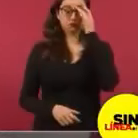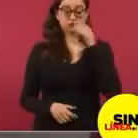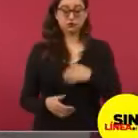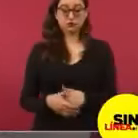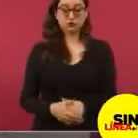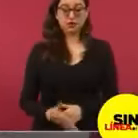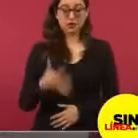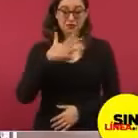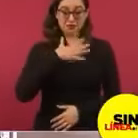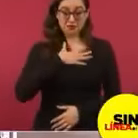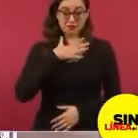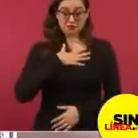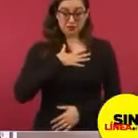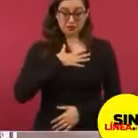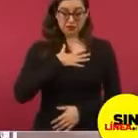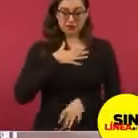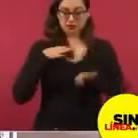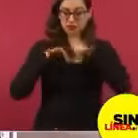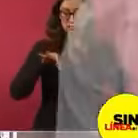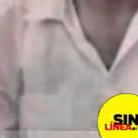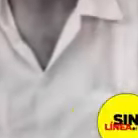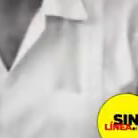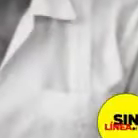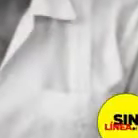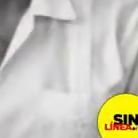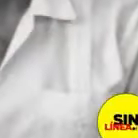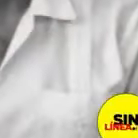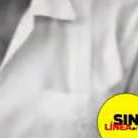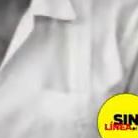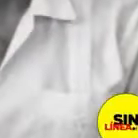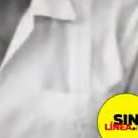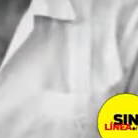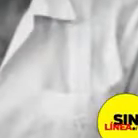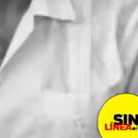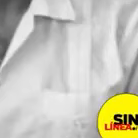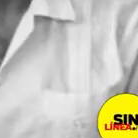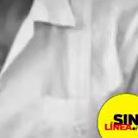Se nos va un gran hombre, se nos va el viejón. Ya.